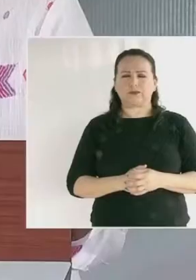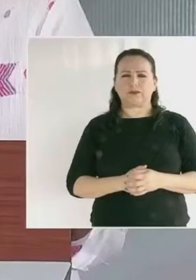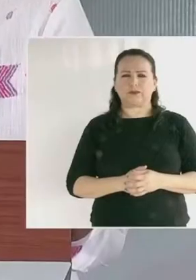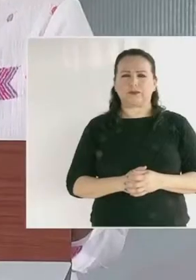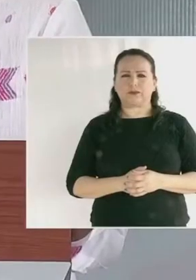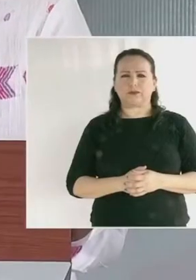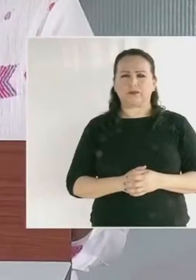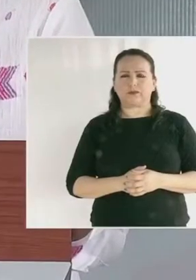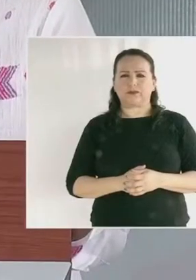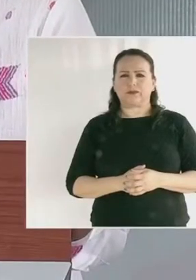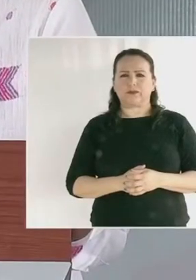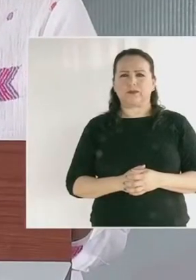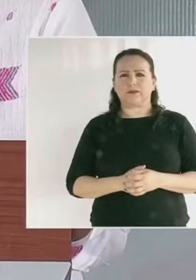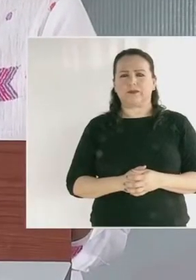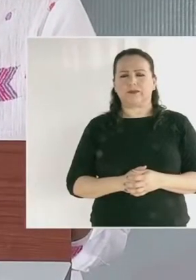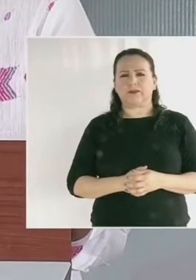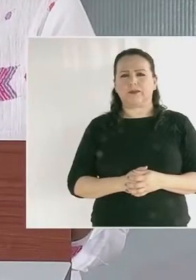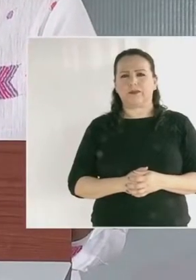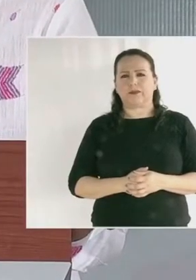tres